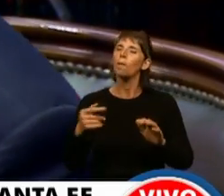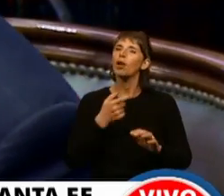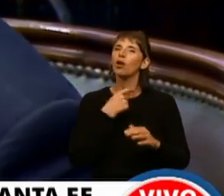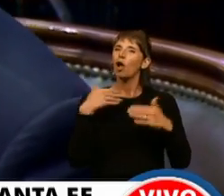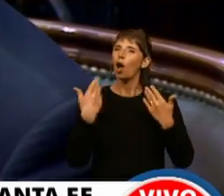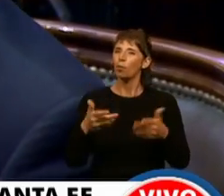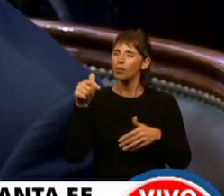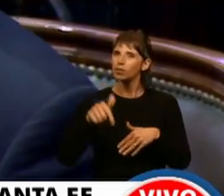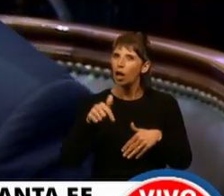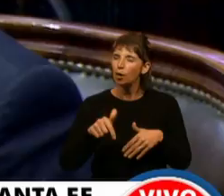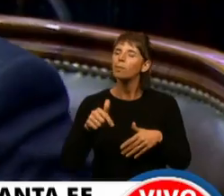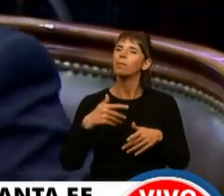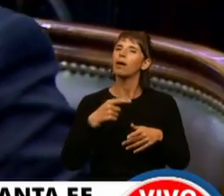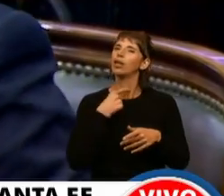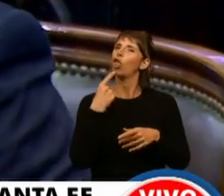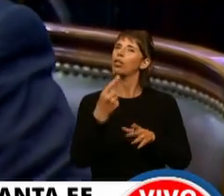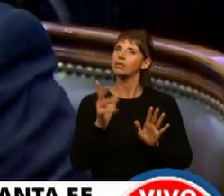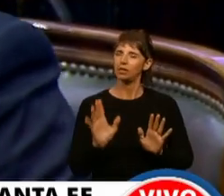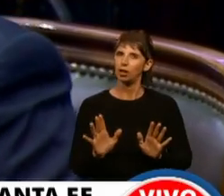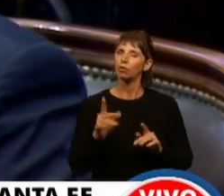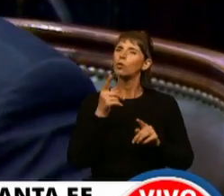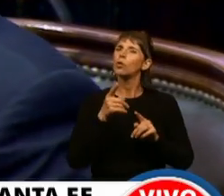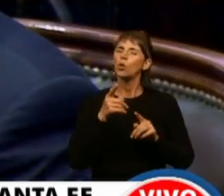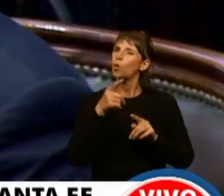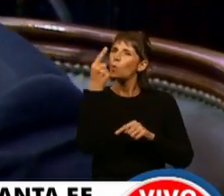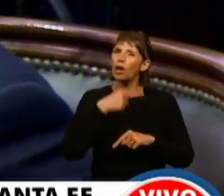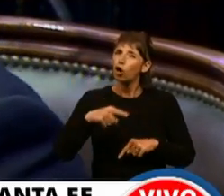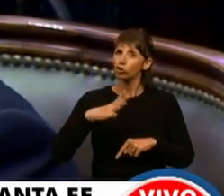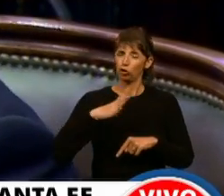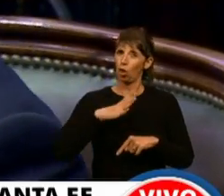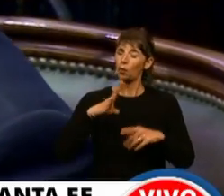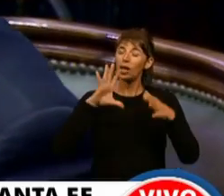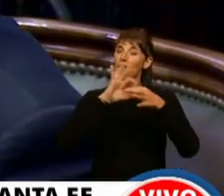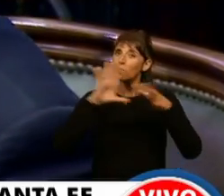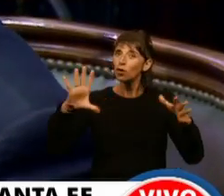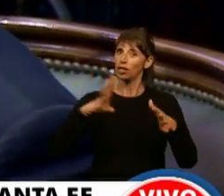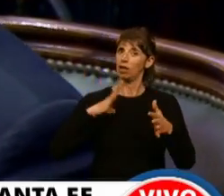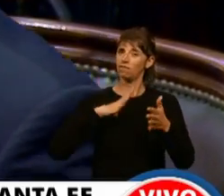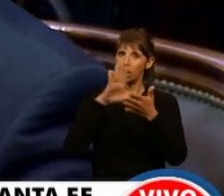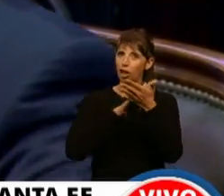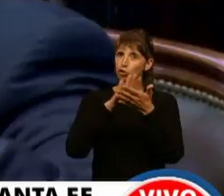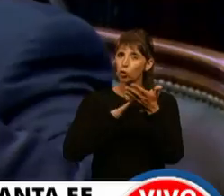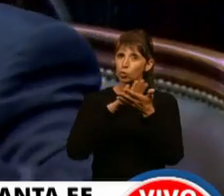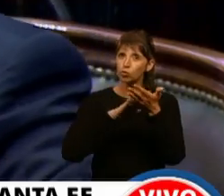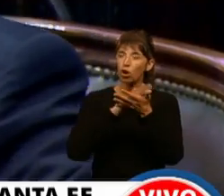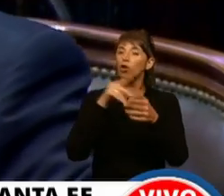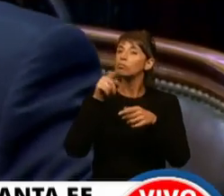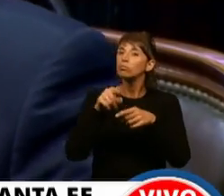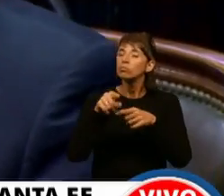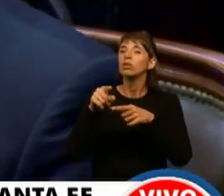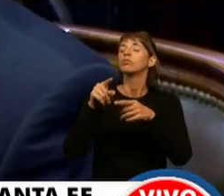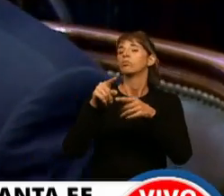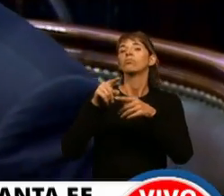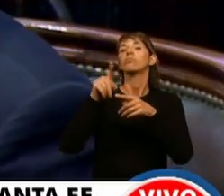decir que uno de los grandes temas que todavía nuestra democracia no resolvió y que es herencia del modelo de los